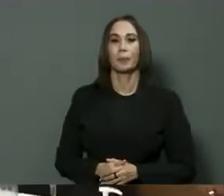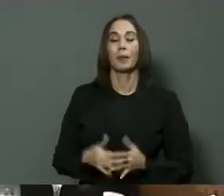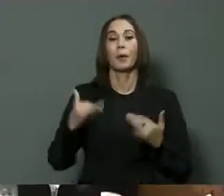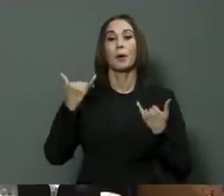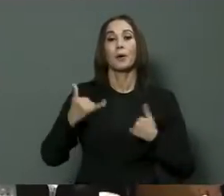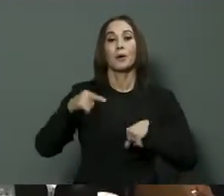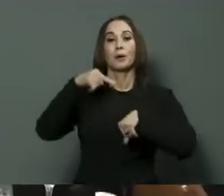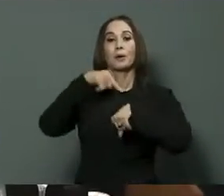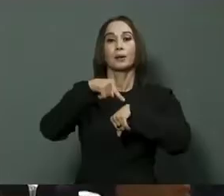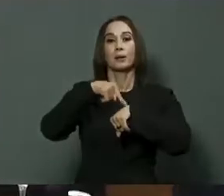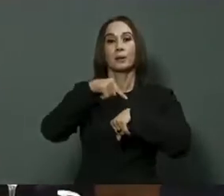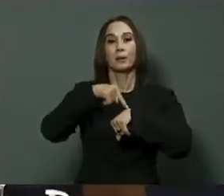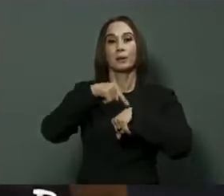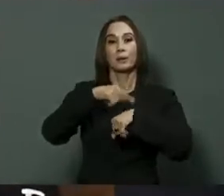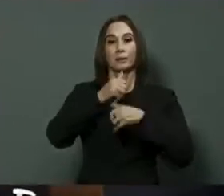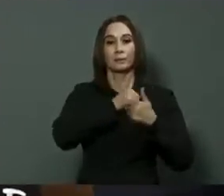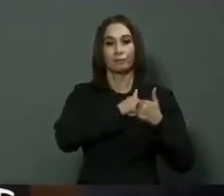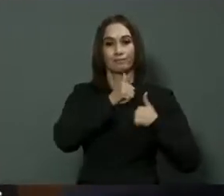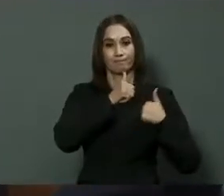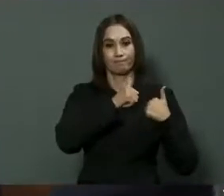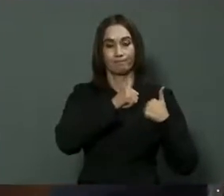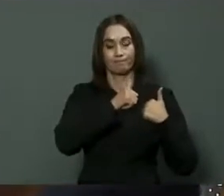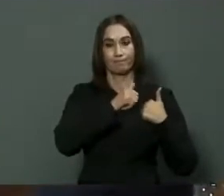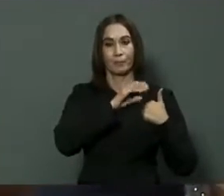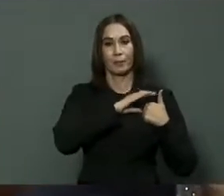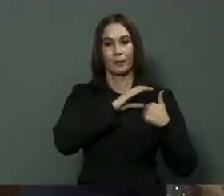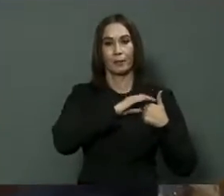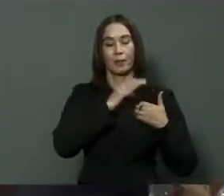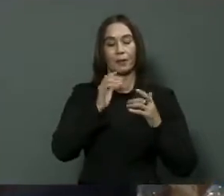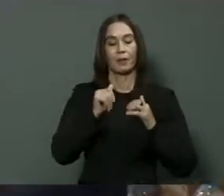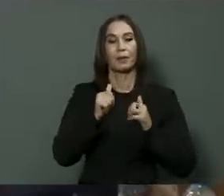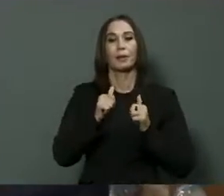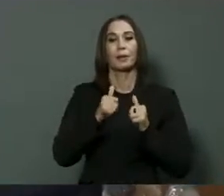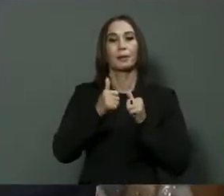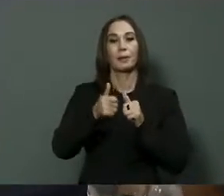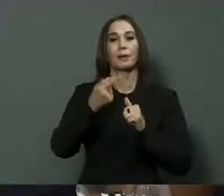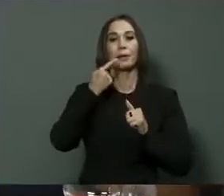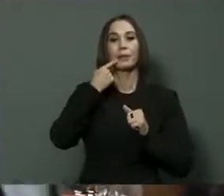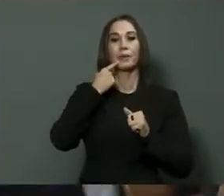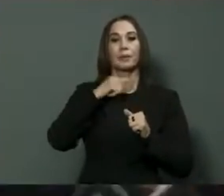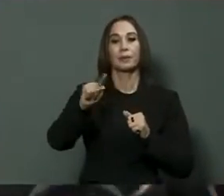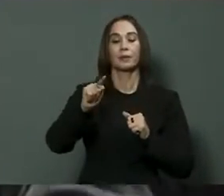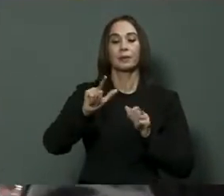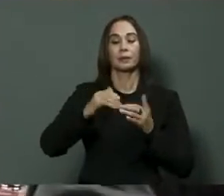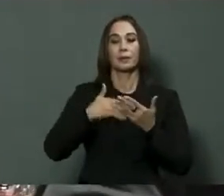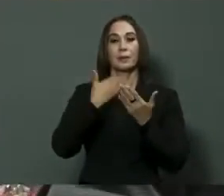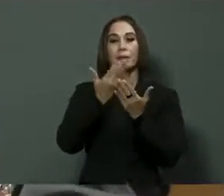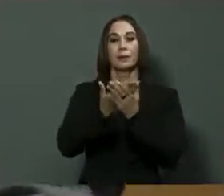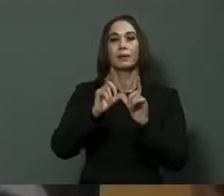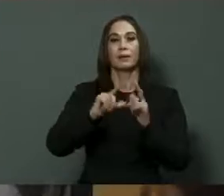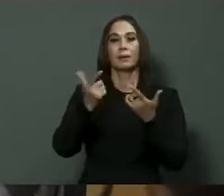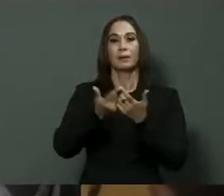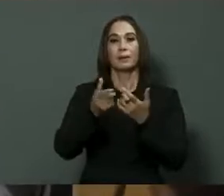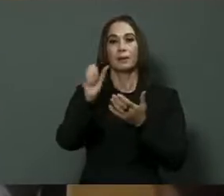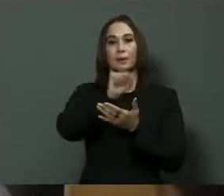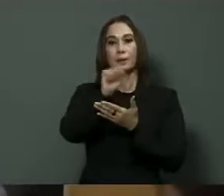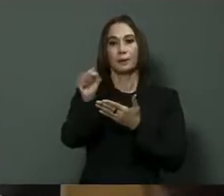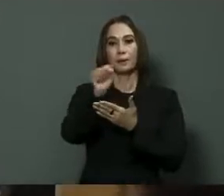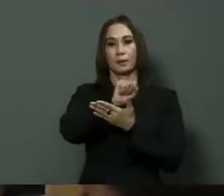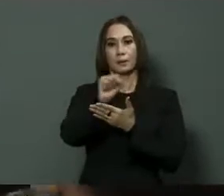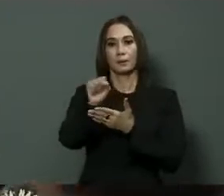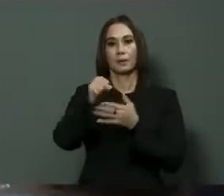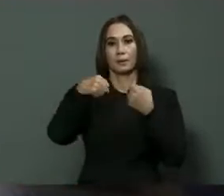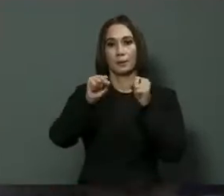este momento, las autoridades van a dirigirse hacia el lugar donde están los vehículos y